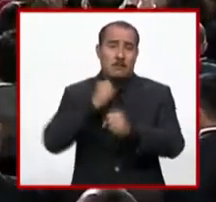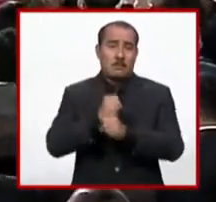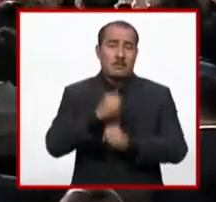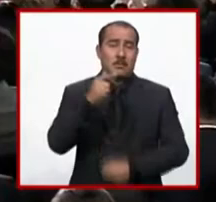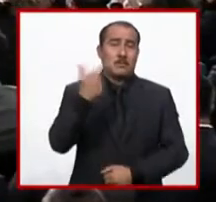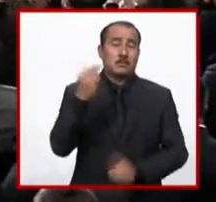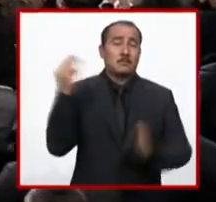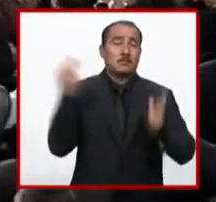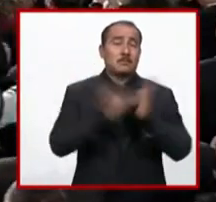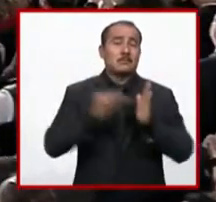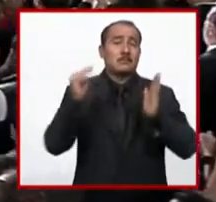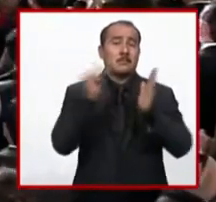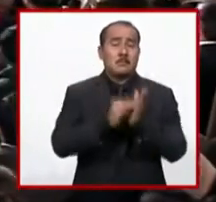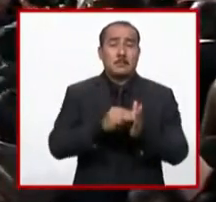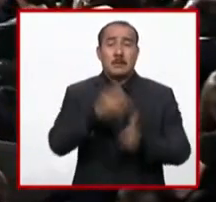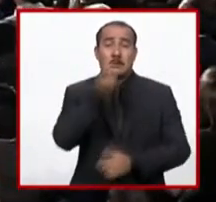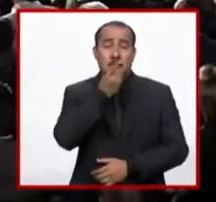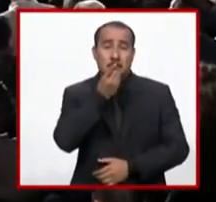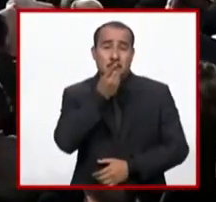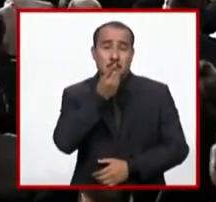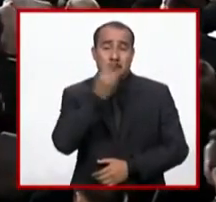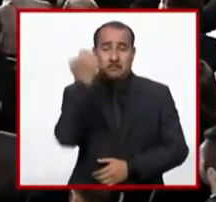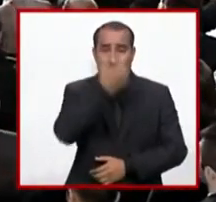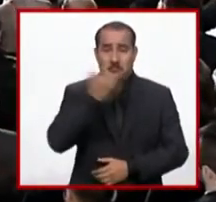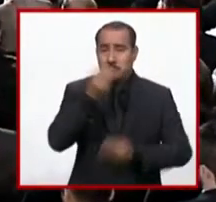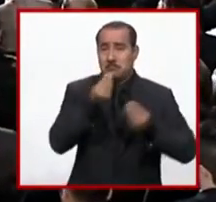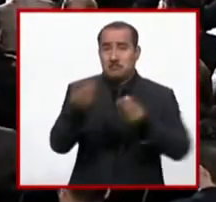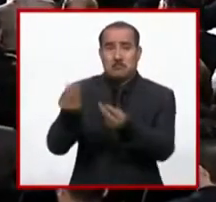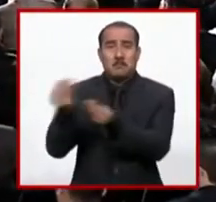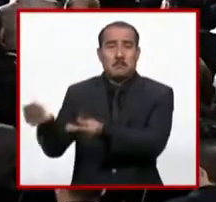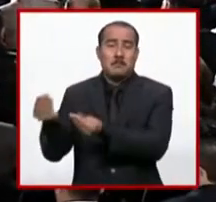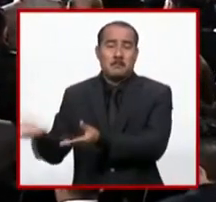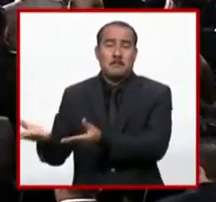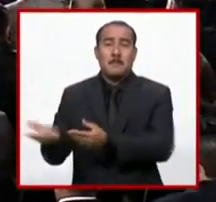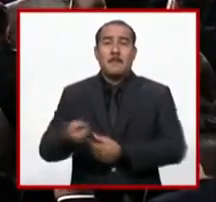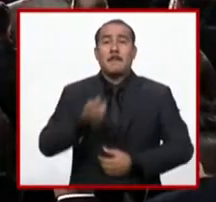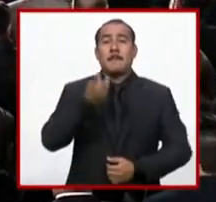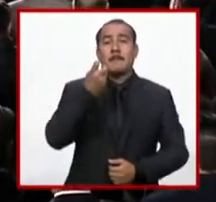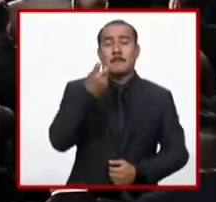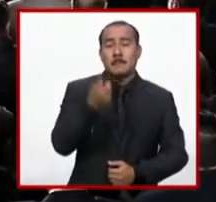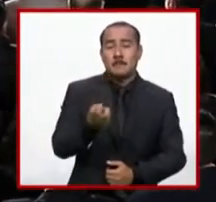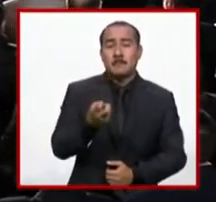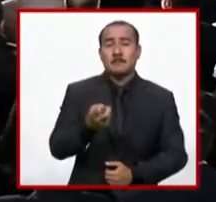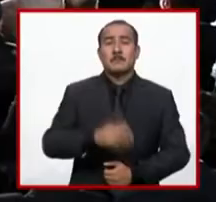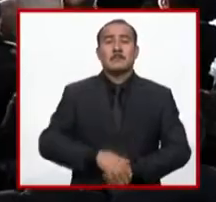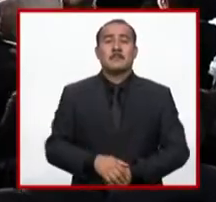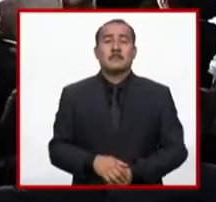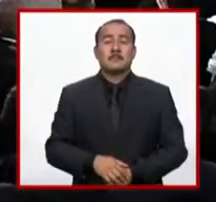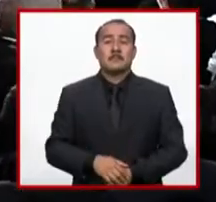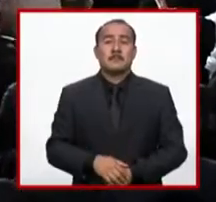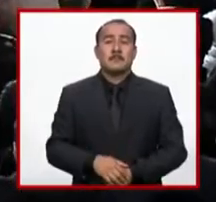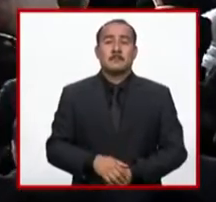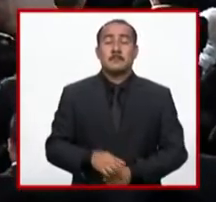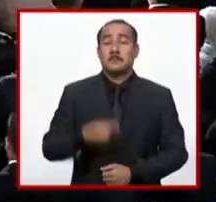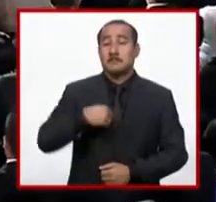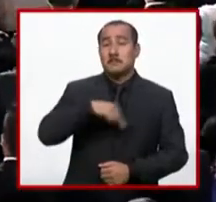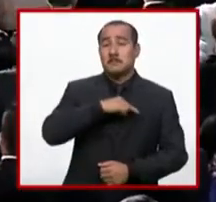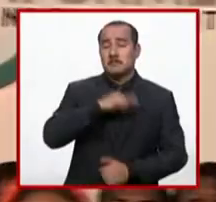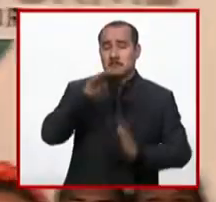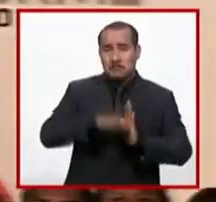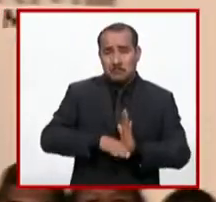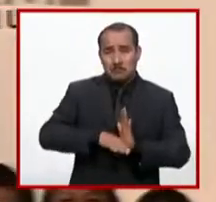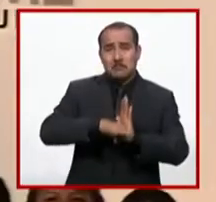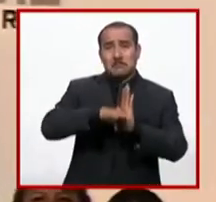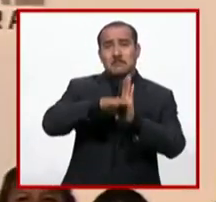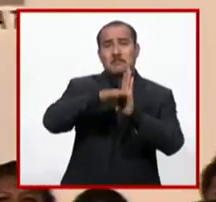12 millones de desayunos escolares. Es por eso que también hemos tenido el avance